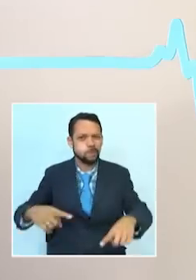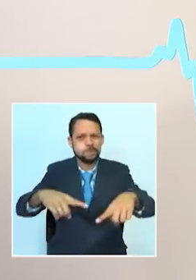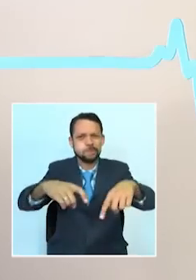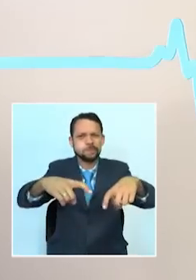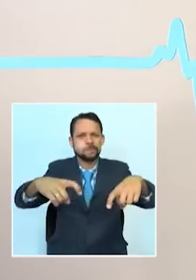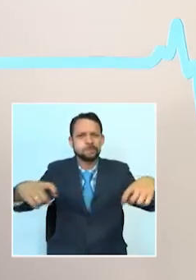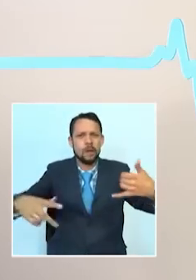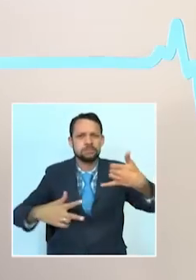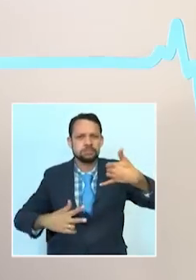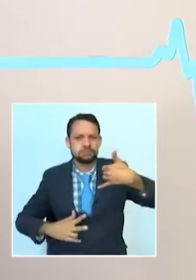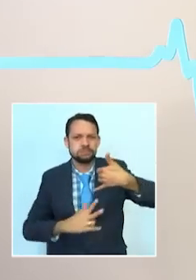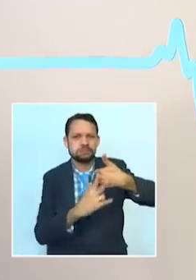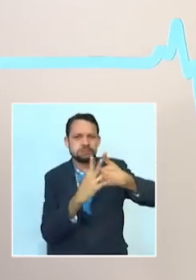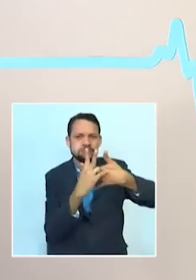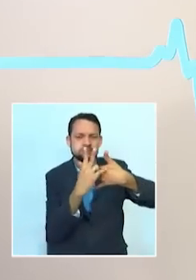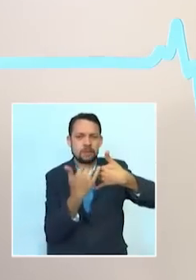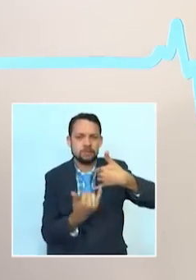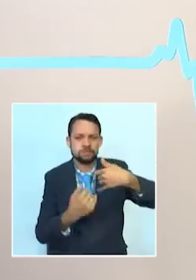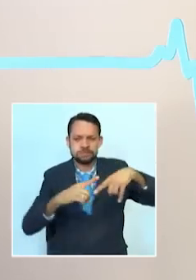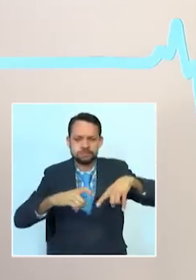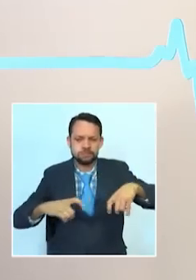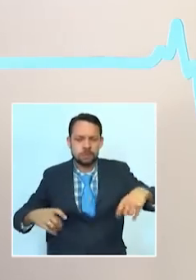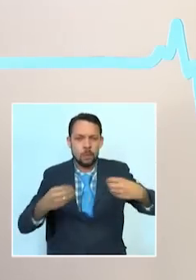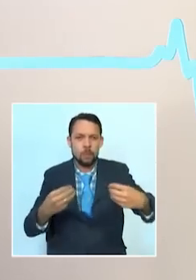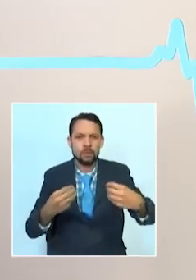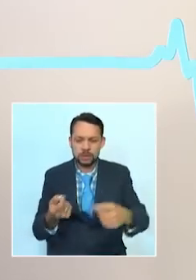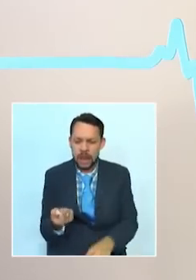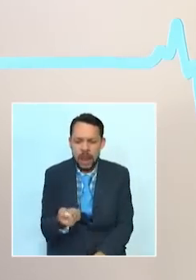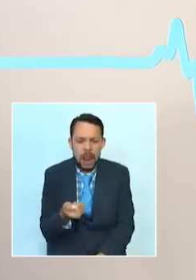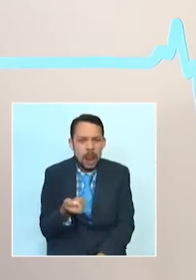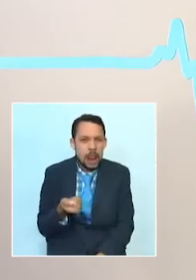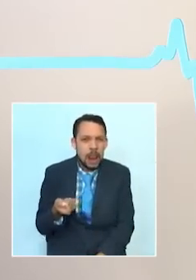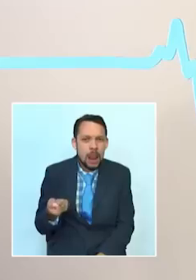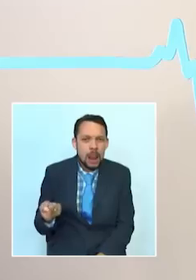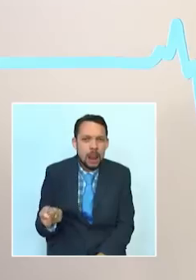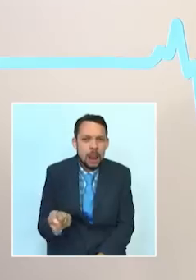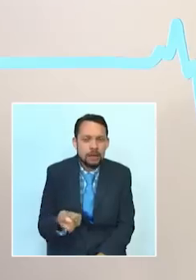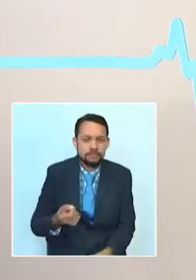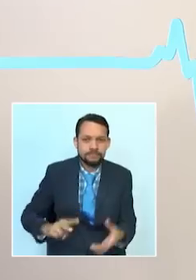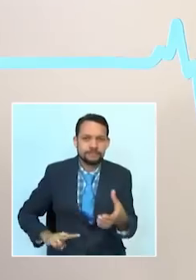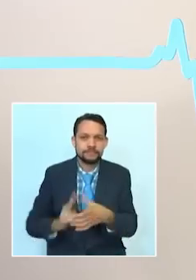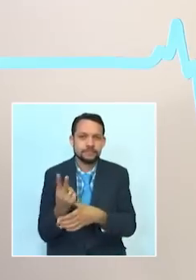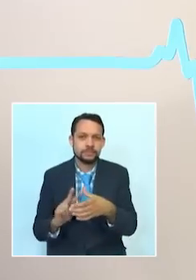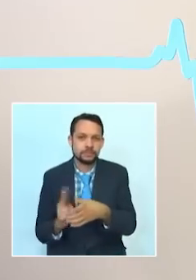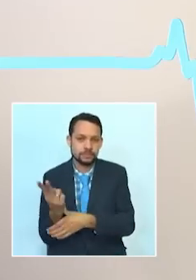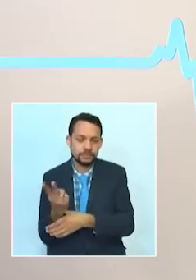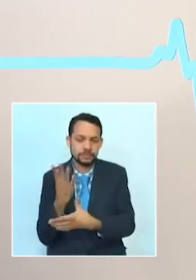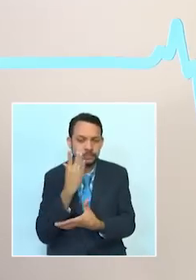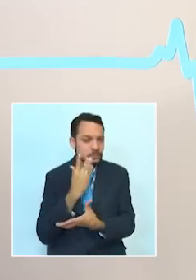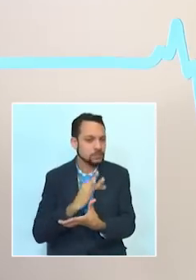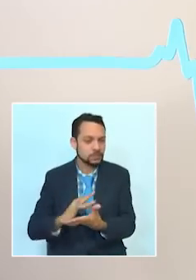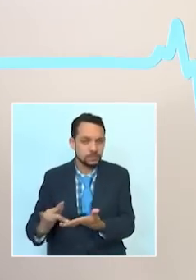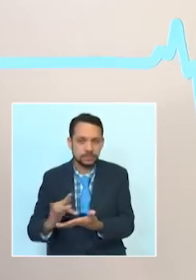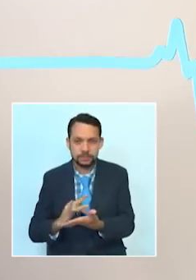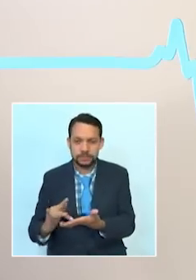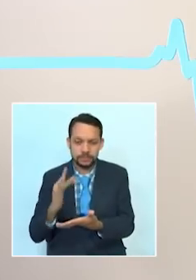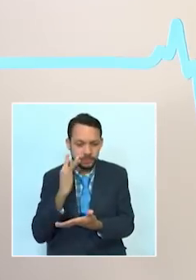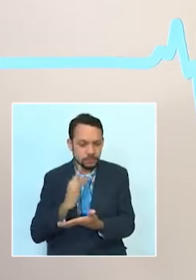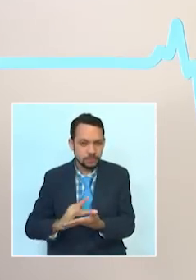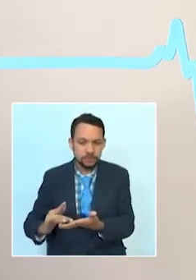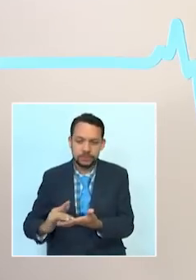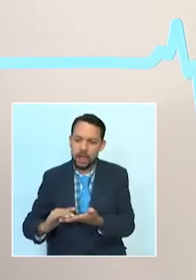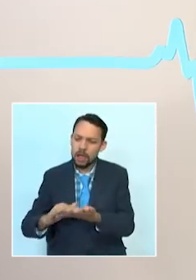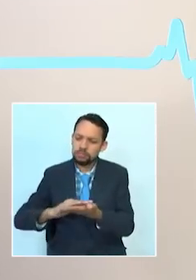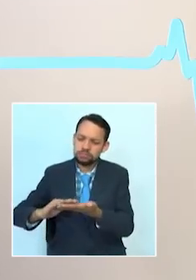nosotros tenemos muchos microorganismos Entonces el cuidado de las verduras es fundamental un cor recto lavado de las verduras nos llevan a prevenir